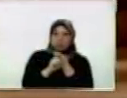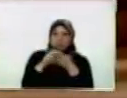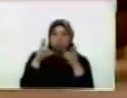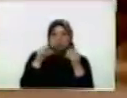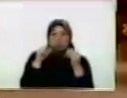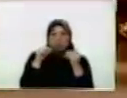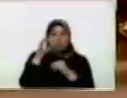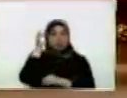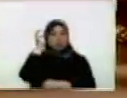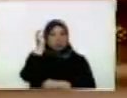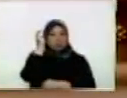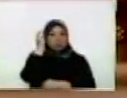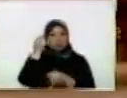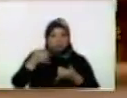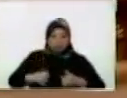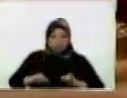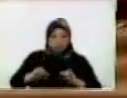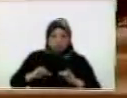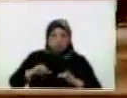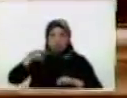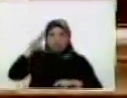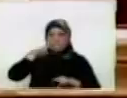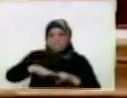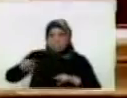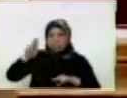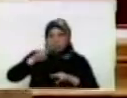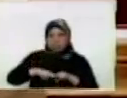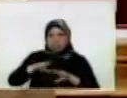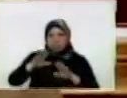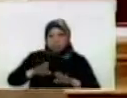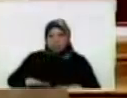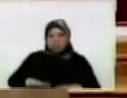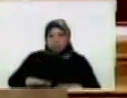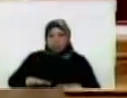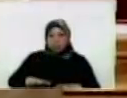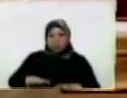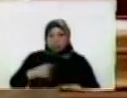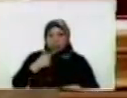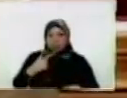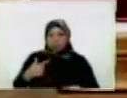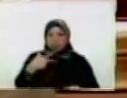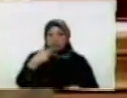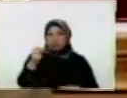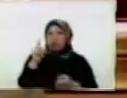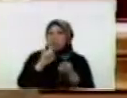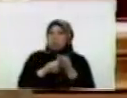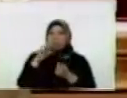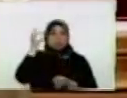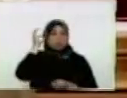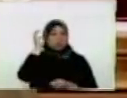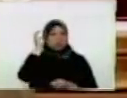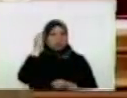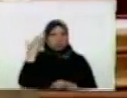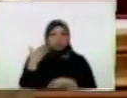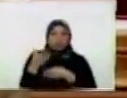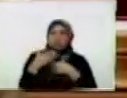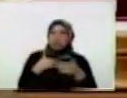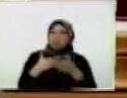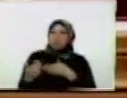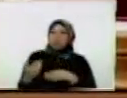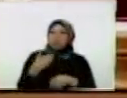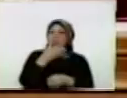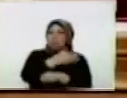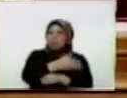con ella y con sus hijos menores, y que su esposa le dijera: vaya a hacer lo que tiene que hacer